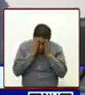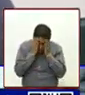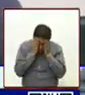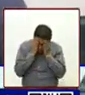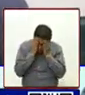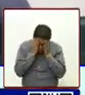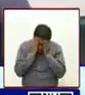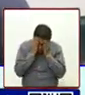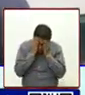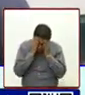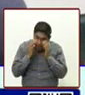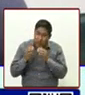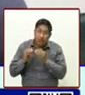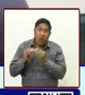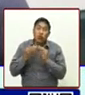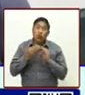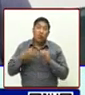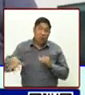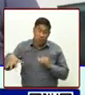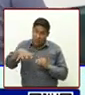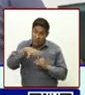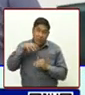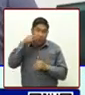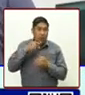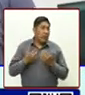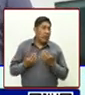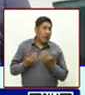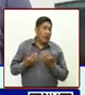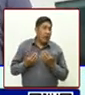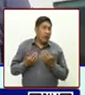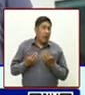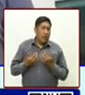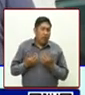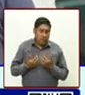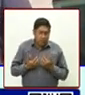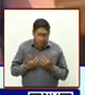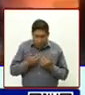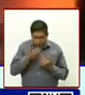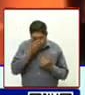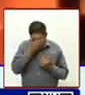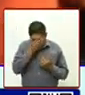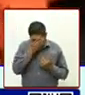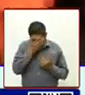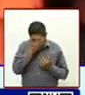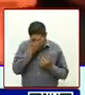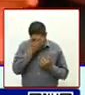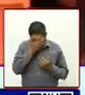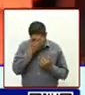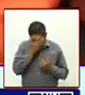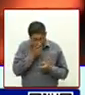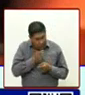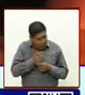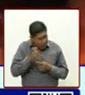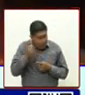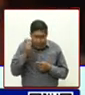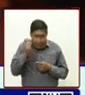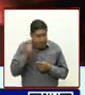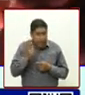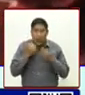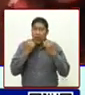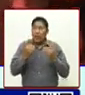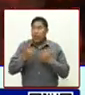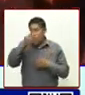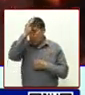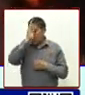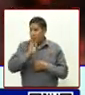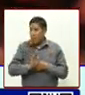y la gran población que se quedó allá, todos los coripateños y coripateñas muy afectados. Gracias a Dios